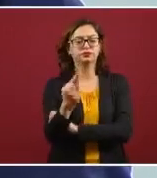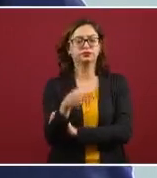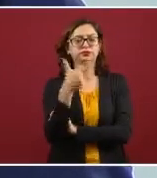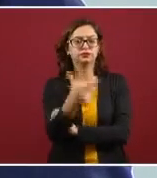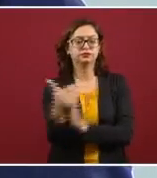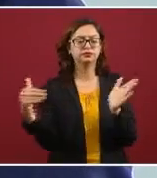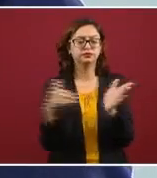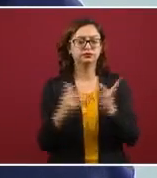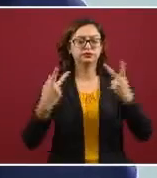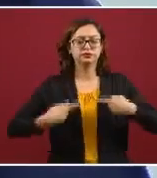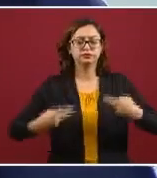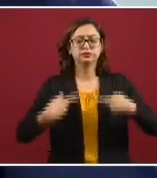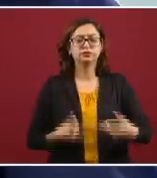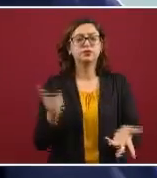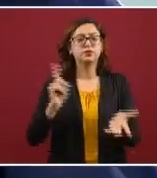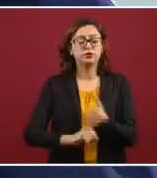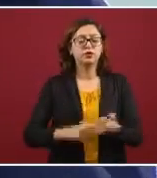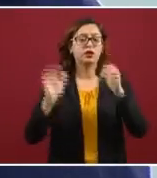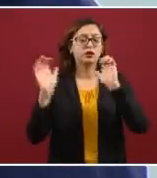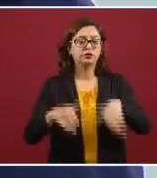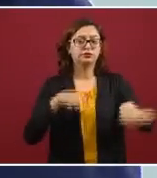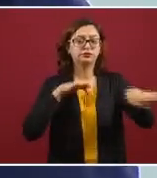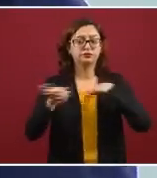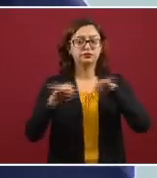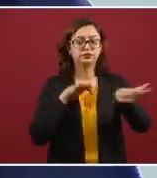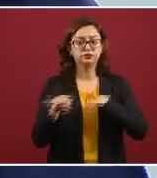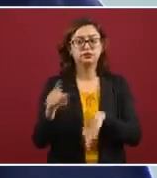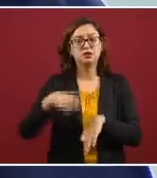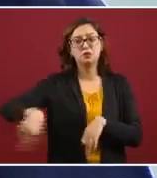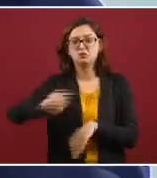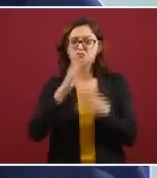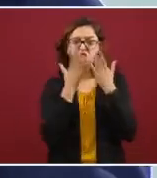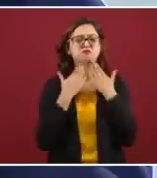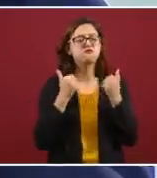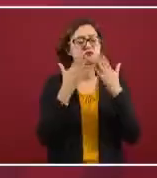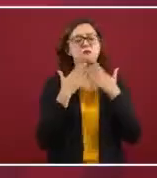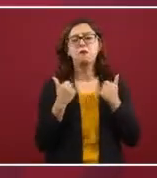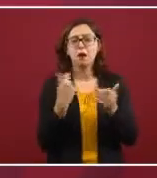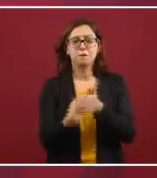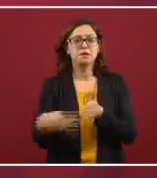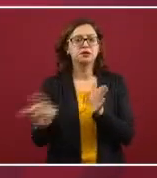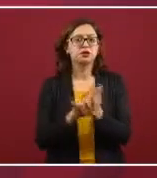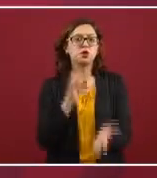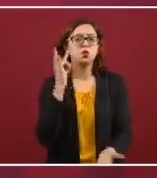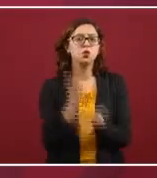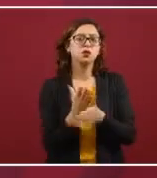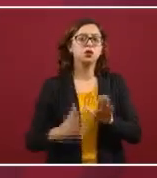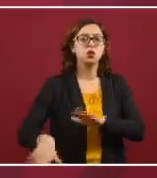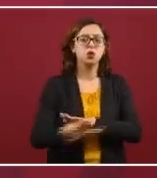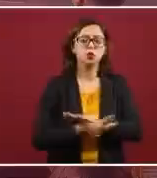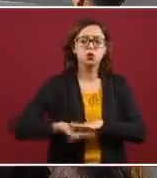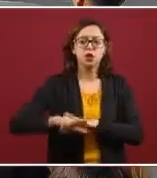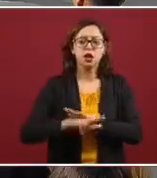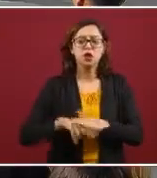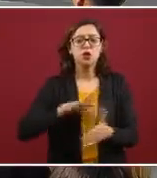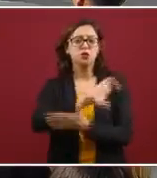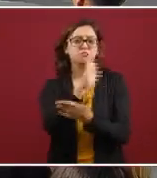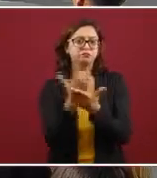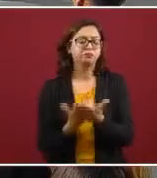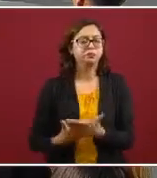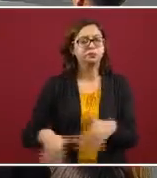87 mil personas que hoy trabajan por honorarios y que tienen contratos precarios. La